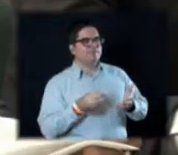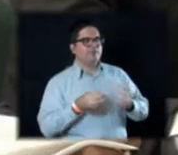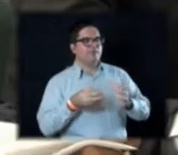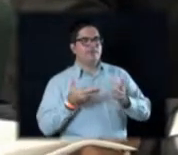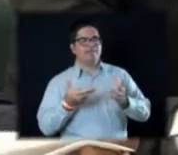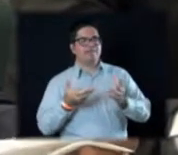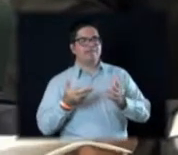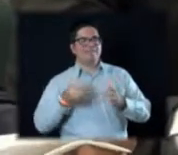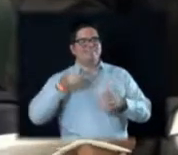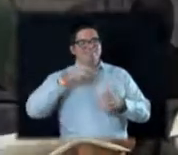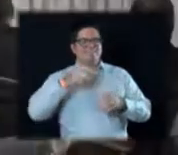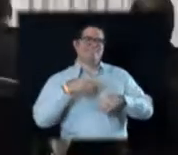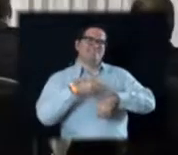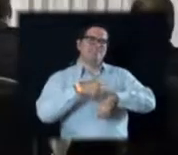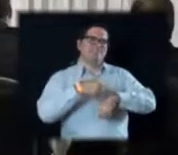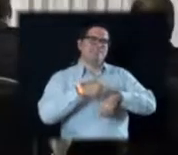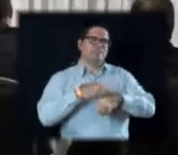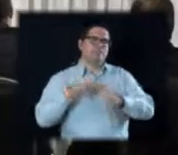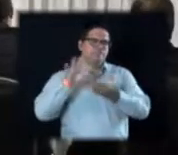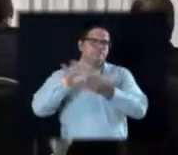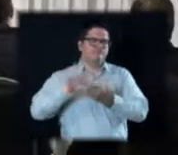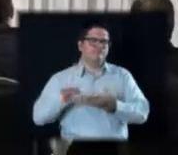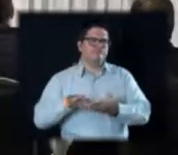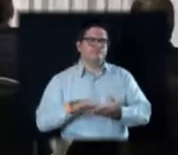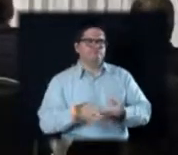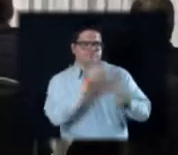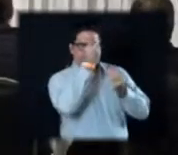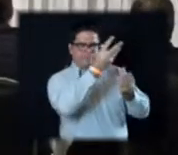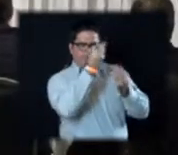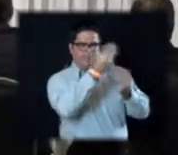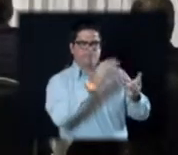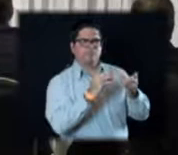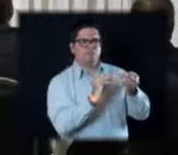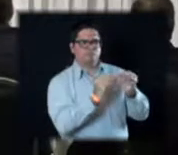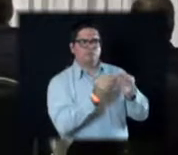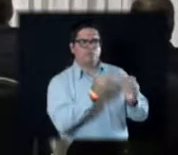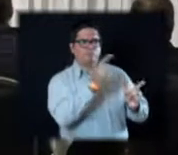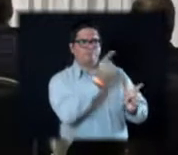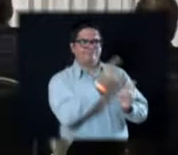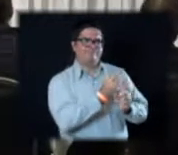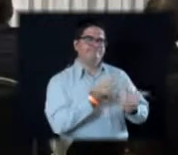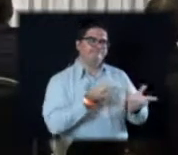para dar un nombre exacto, un número exacto, perdón. Muchas gracias.